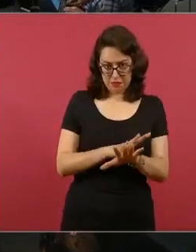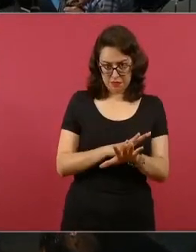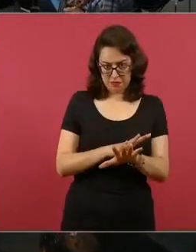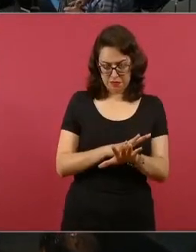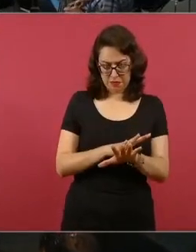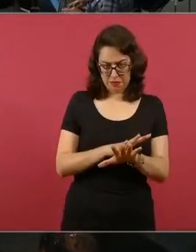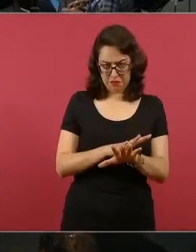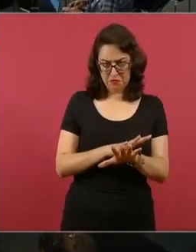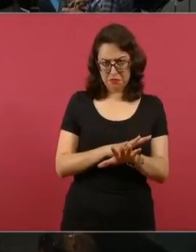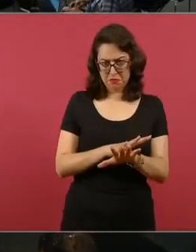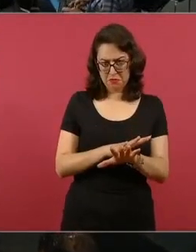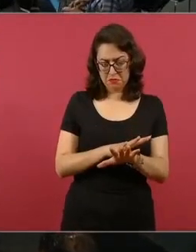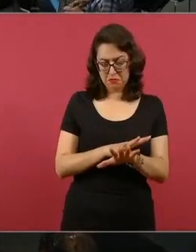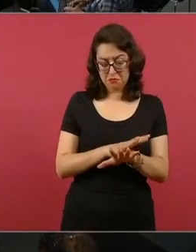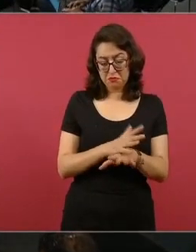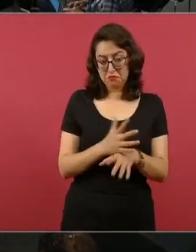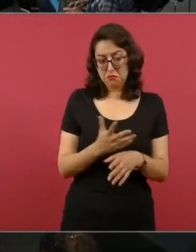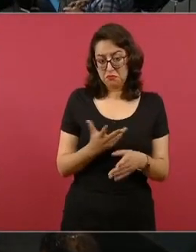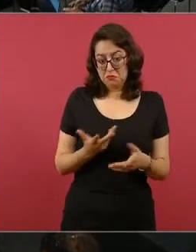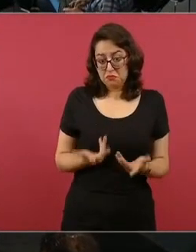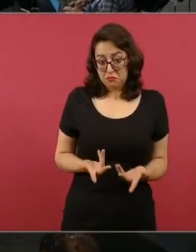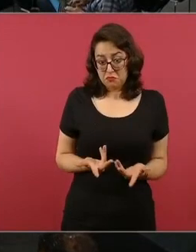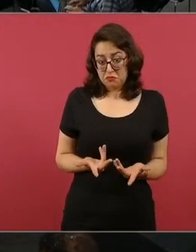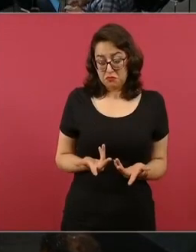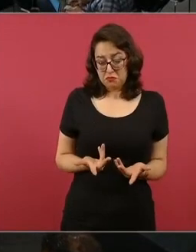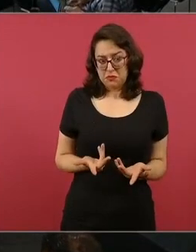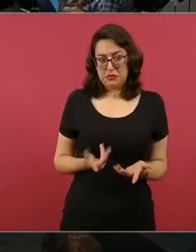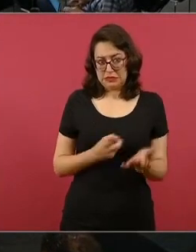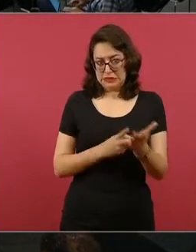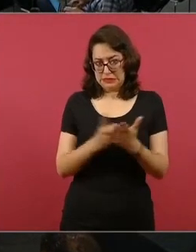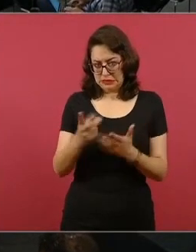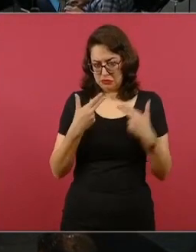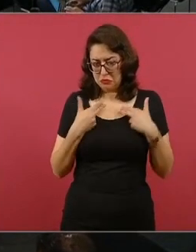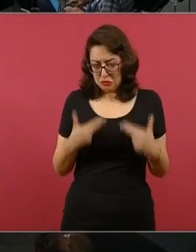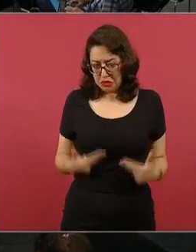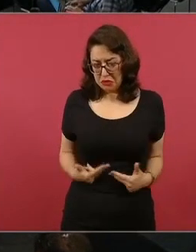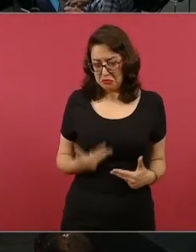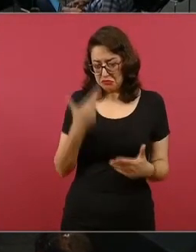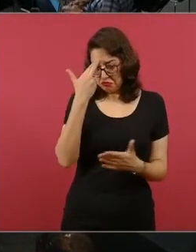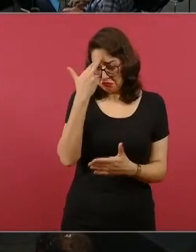aunque sea contradictorio, violatorio de derechos,